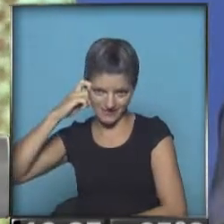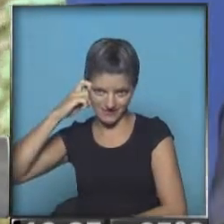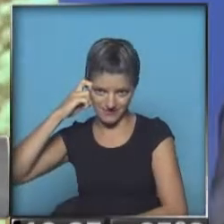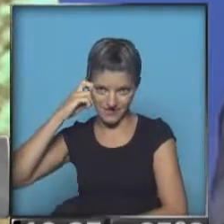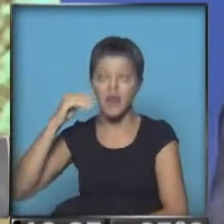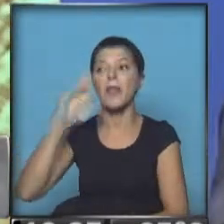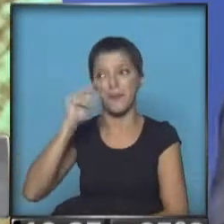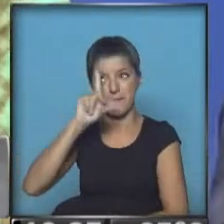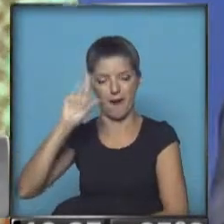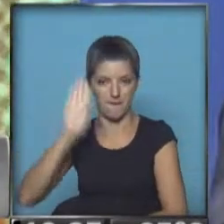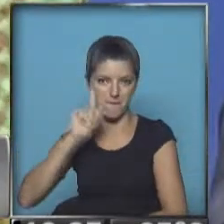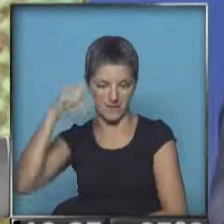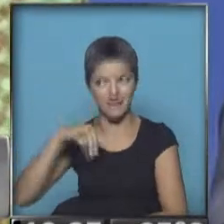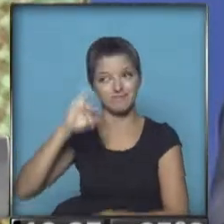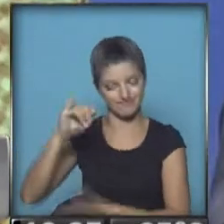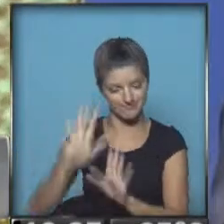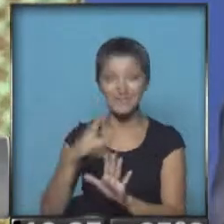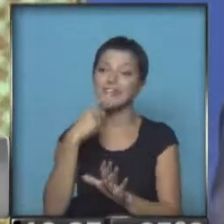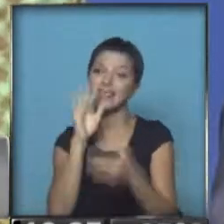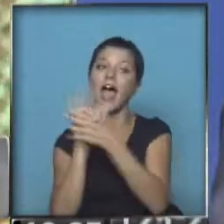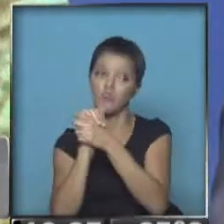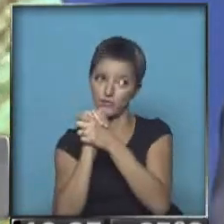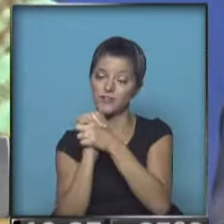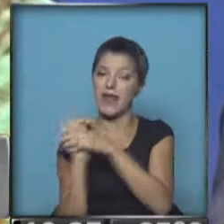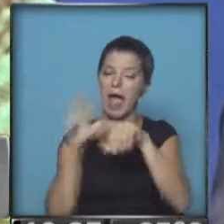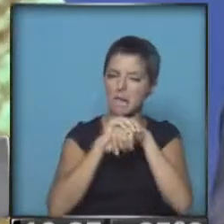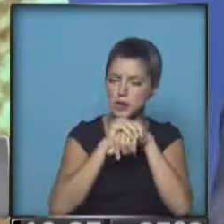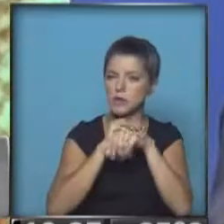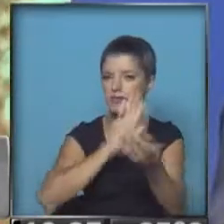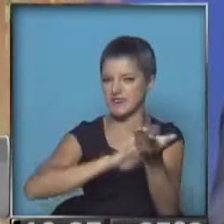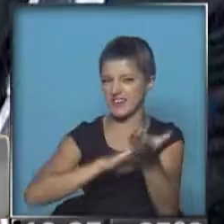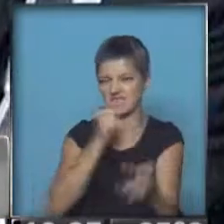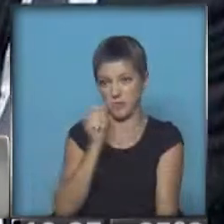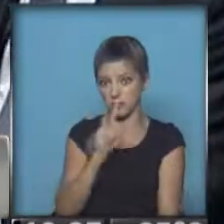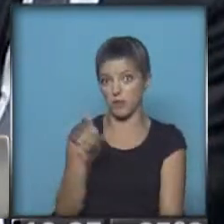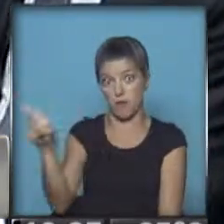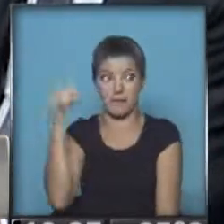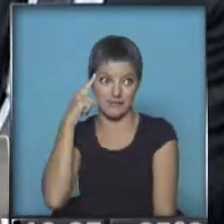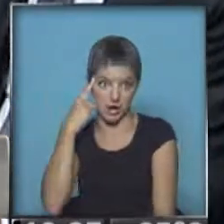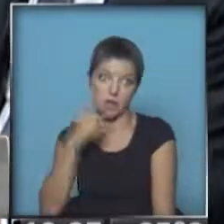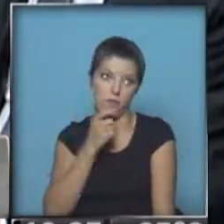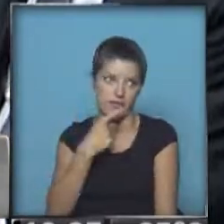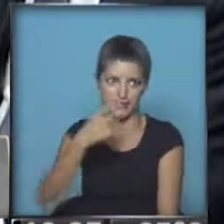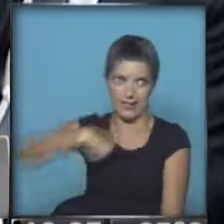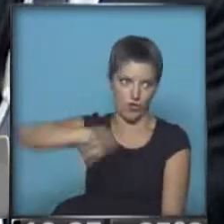balvinista. Decía que Alfonsín era amigo de izquierda, no le gustaba mucho, así que imagínate lo que podía decir de